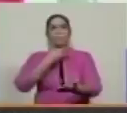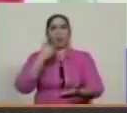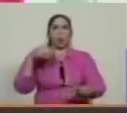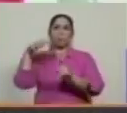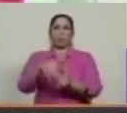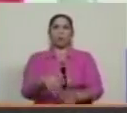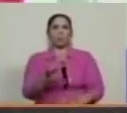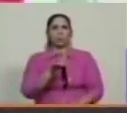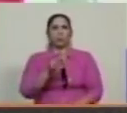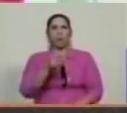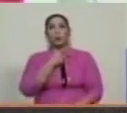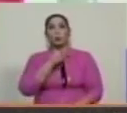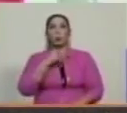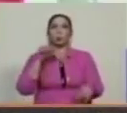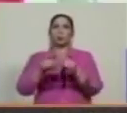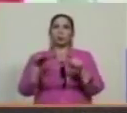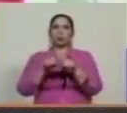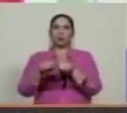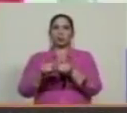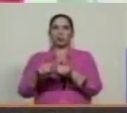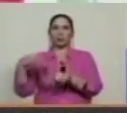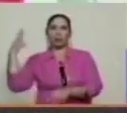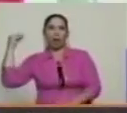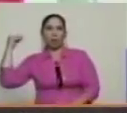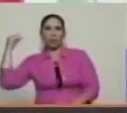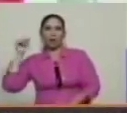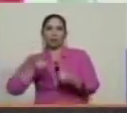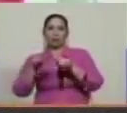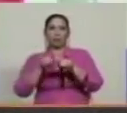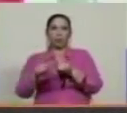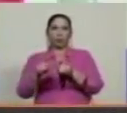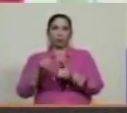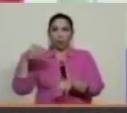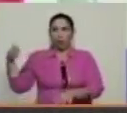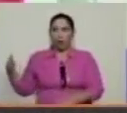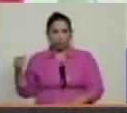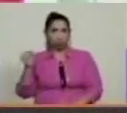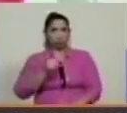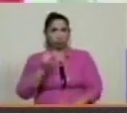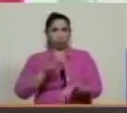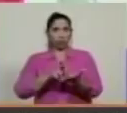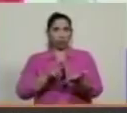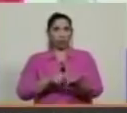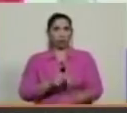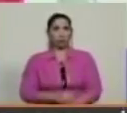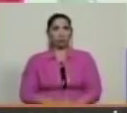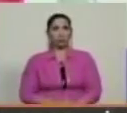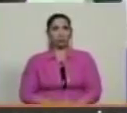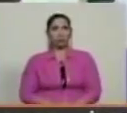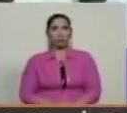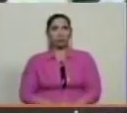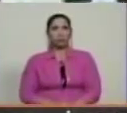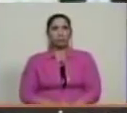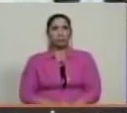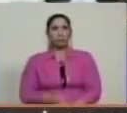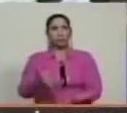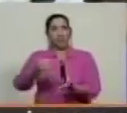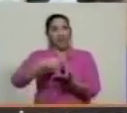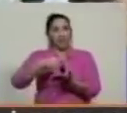Le gustan los chismes, le ponen un chismoso al lado. ¿De verdad? Y eso nos va debilitando a nosotros,